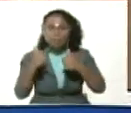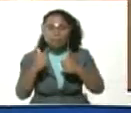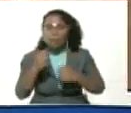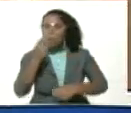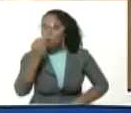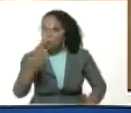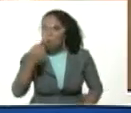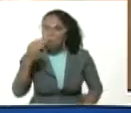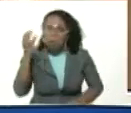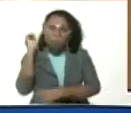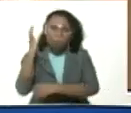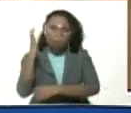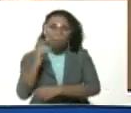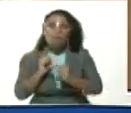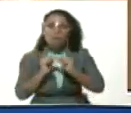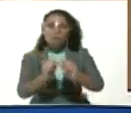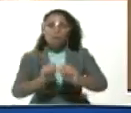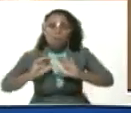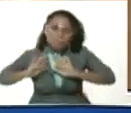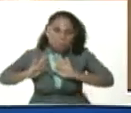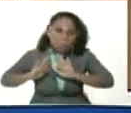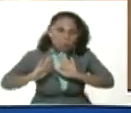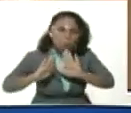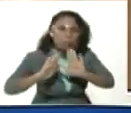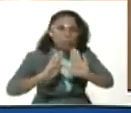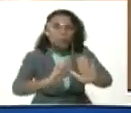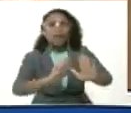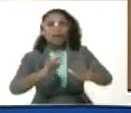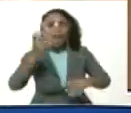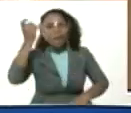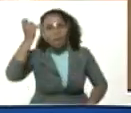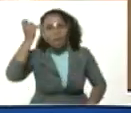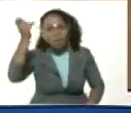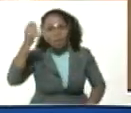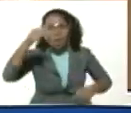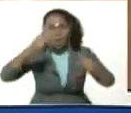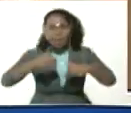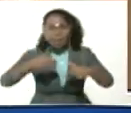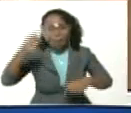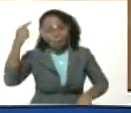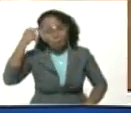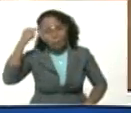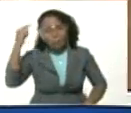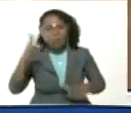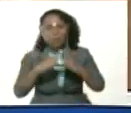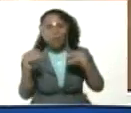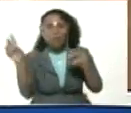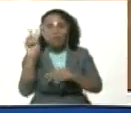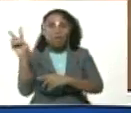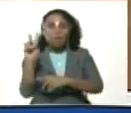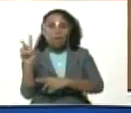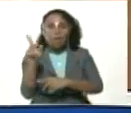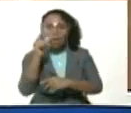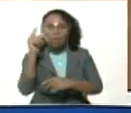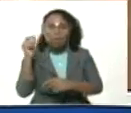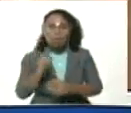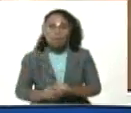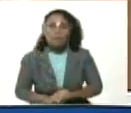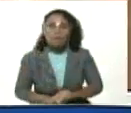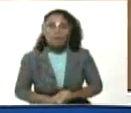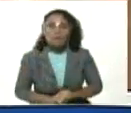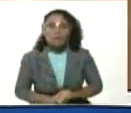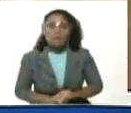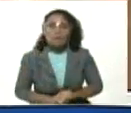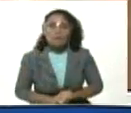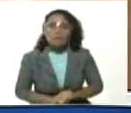jornada para seguir empujando la idea aquí en la mente de todos los venezolanos y las venezolanas.